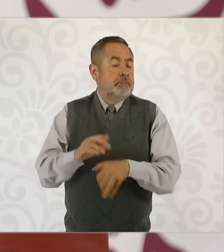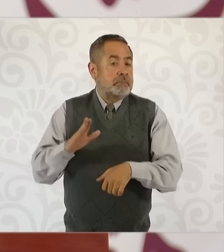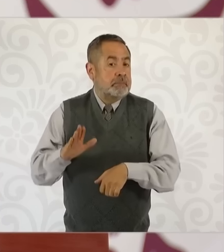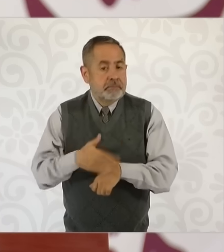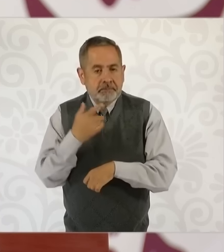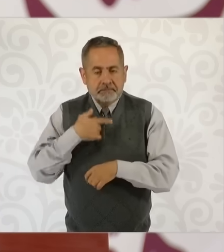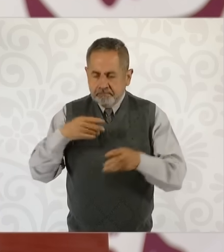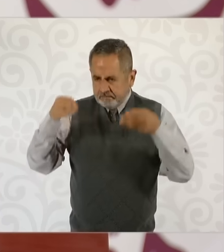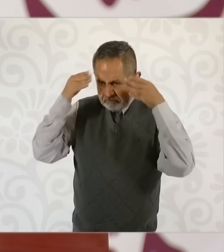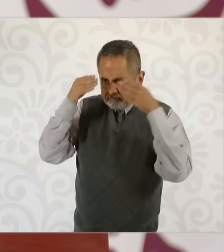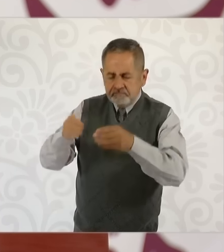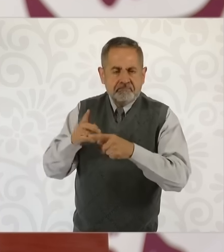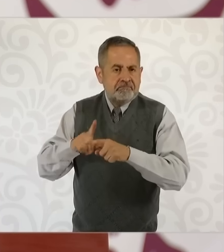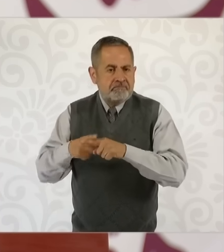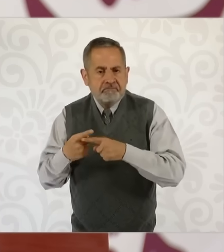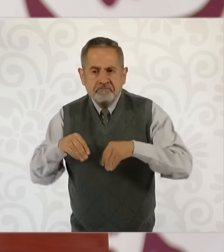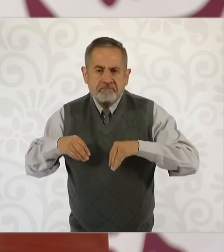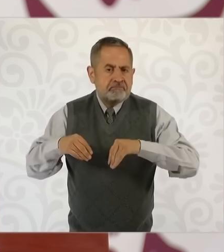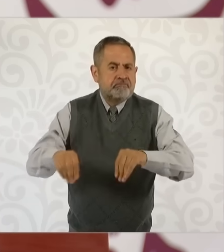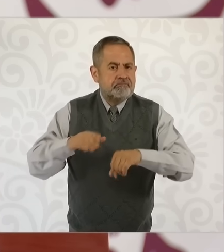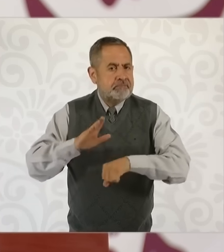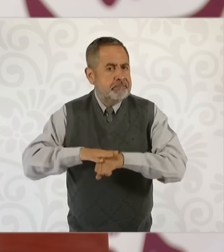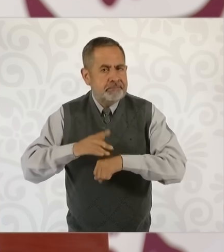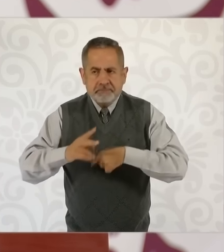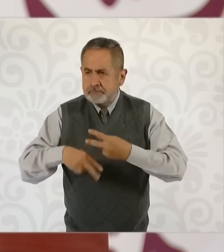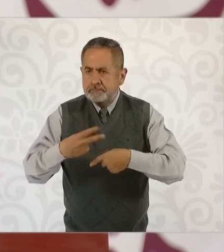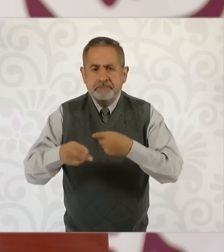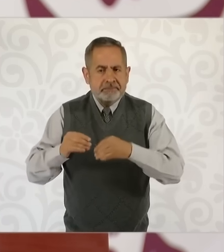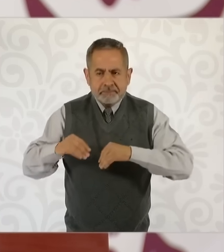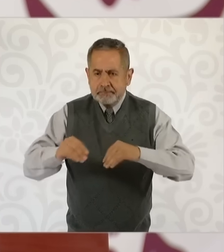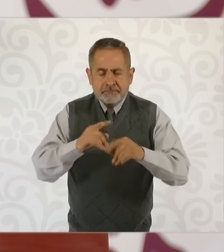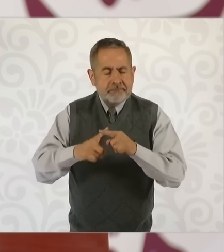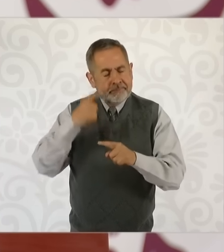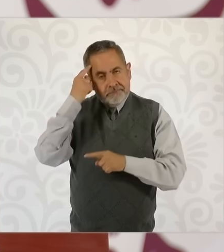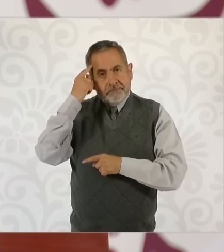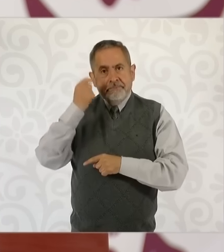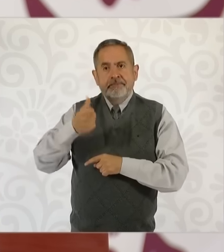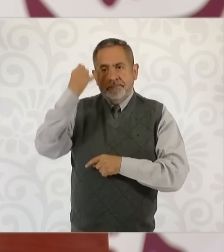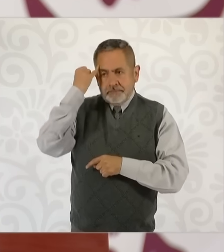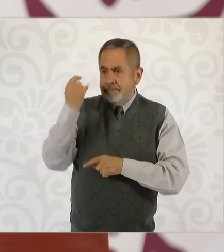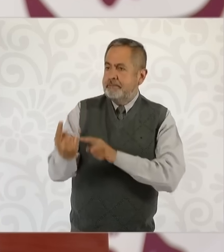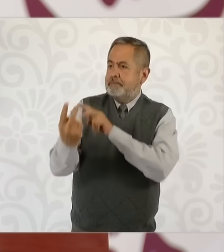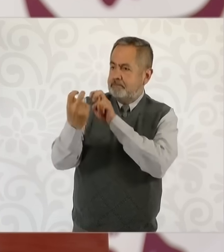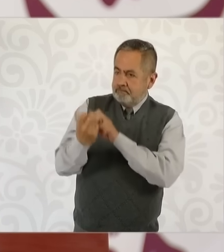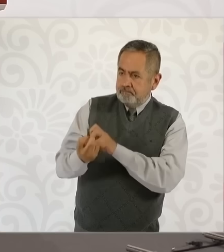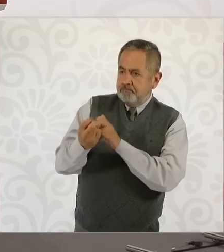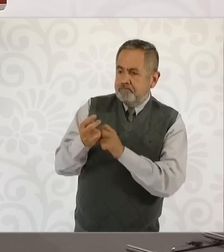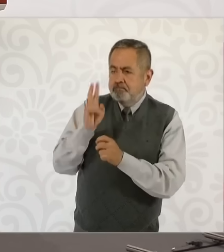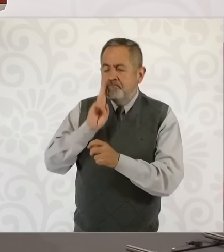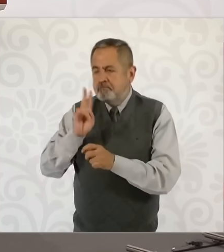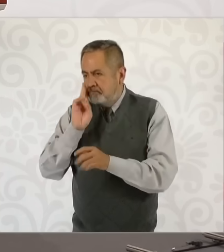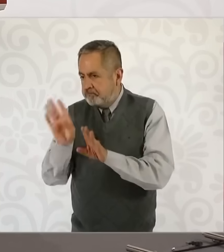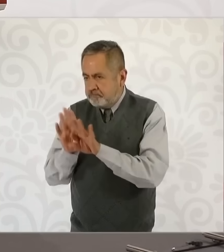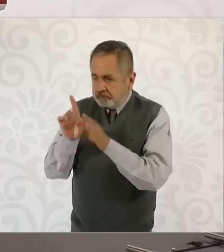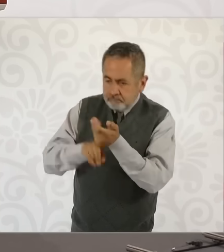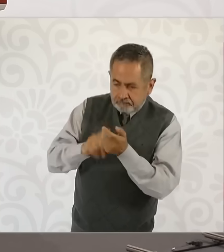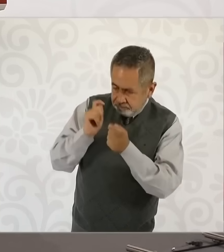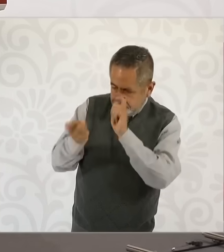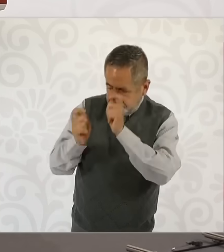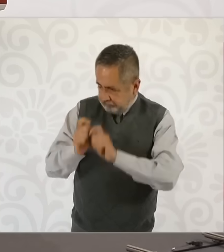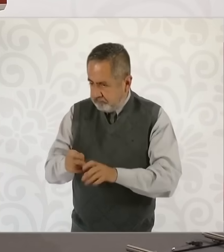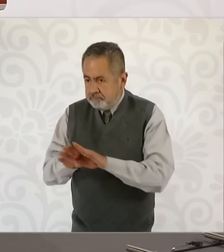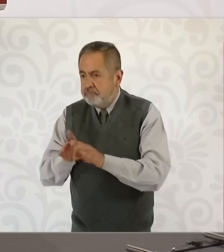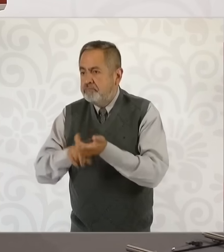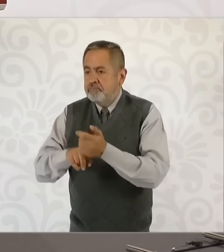enfoque proactivo que los centros de salud del Bienestar buscan en el primer nivel de atención, de realizar cada vez más consultas por el bien de